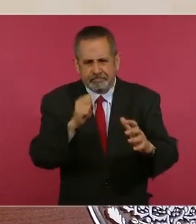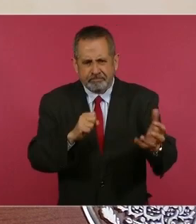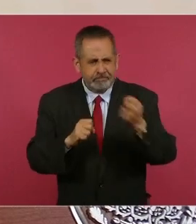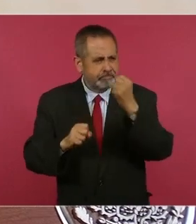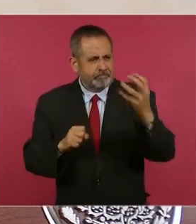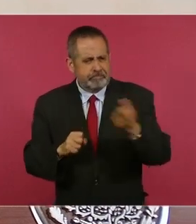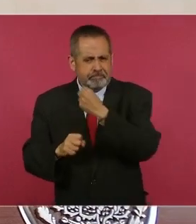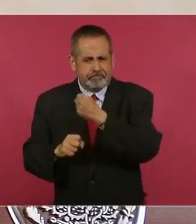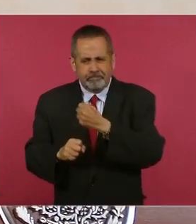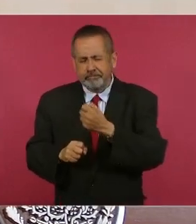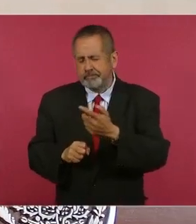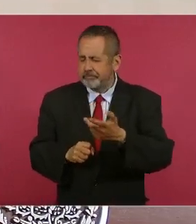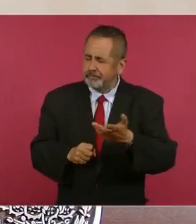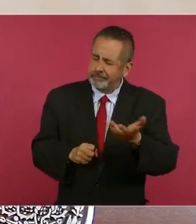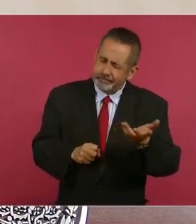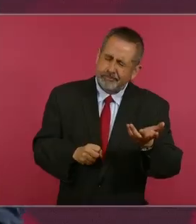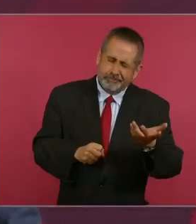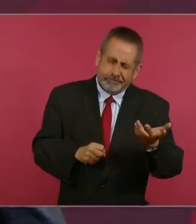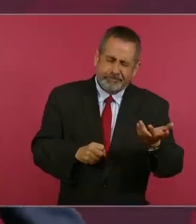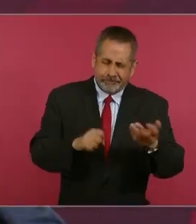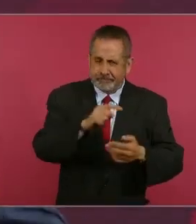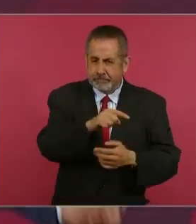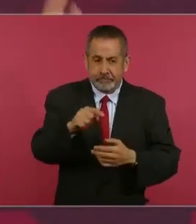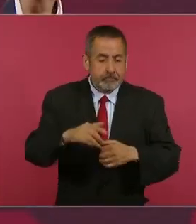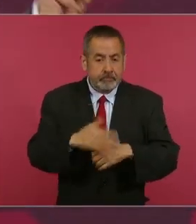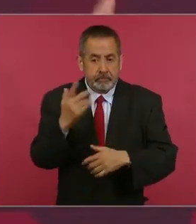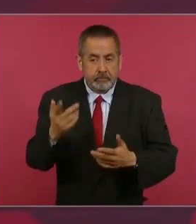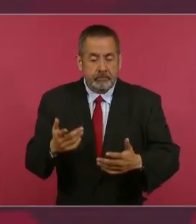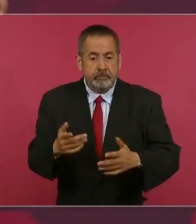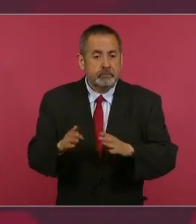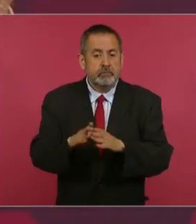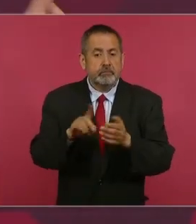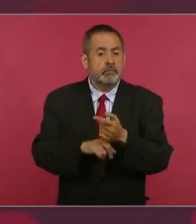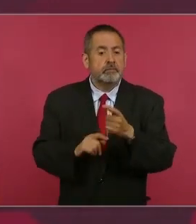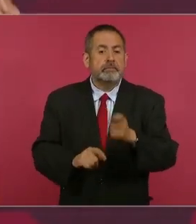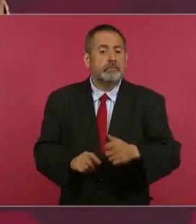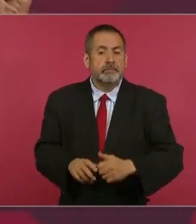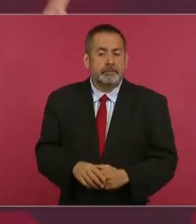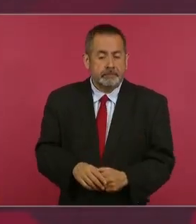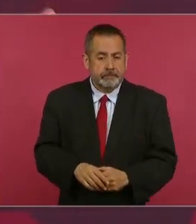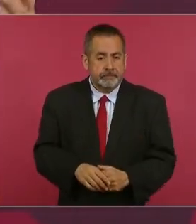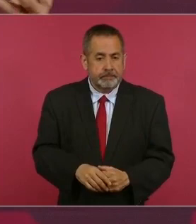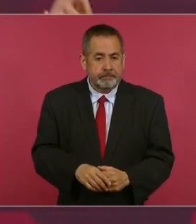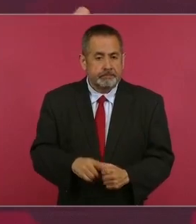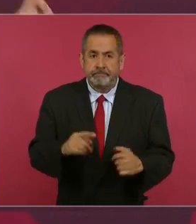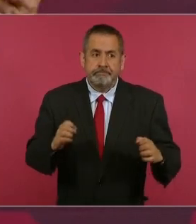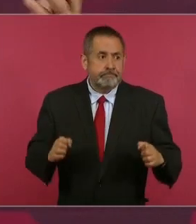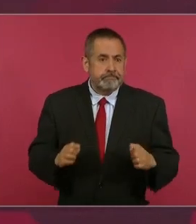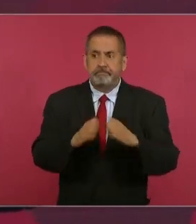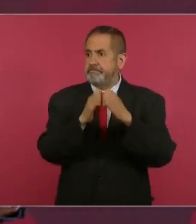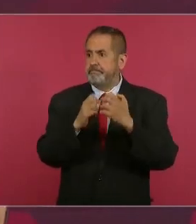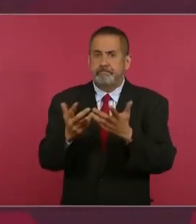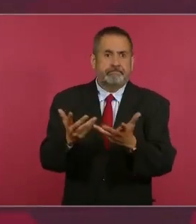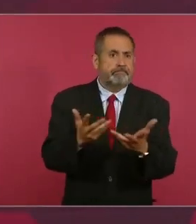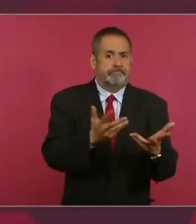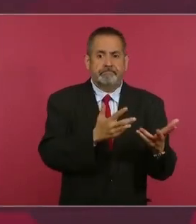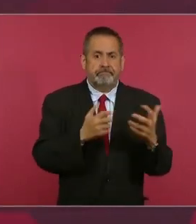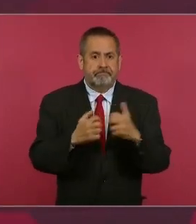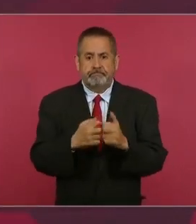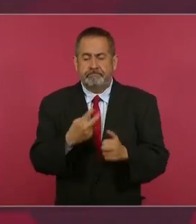de saqueo, porque pues era la emergencia,